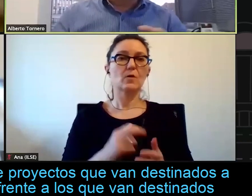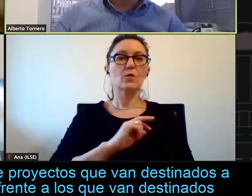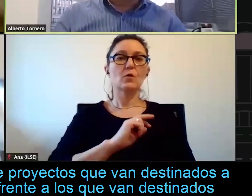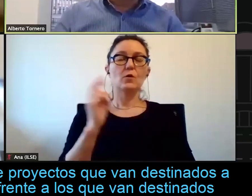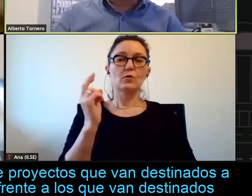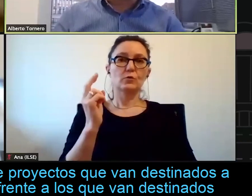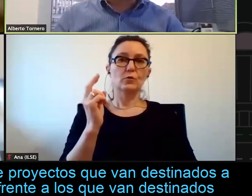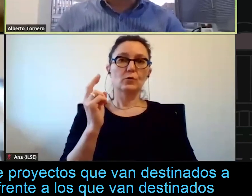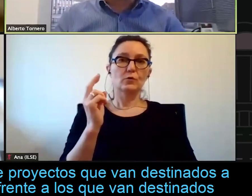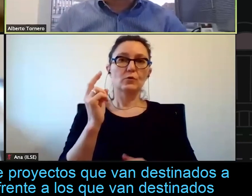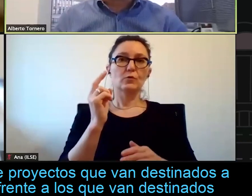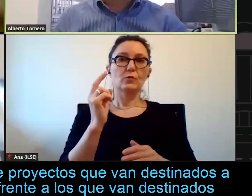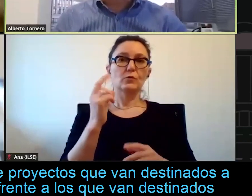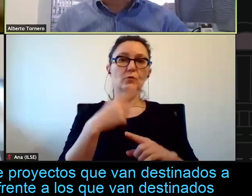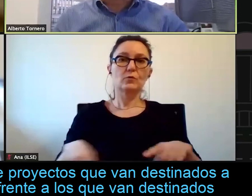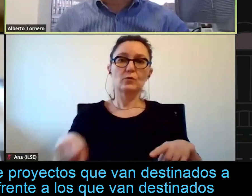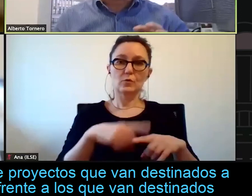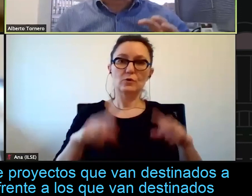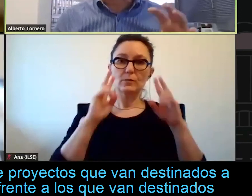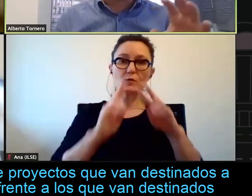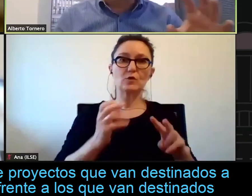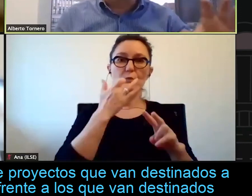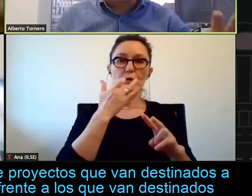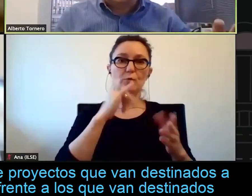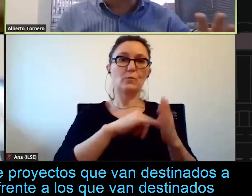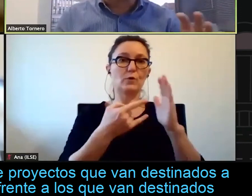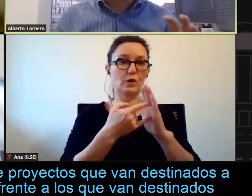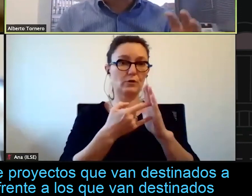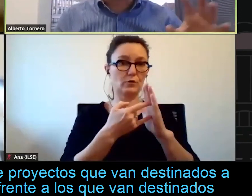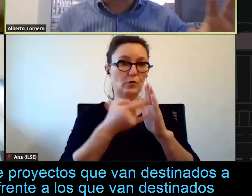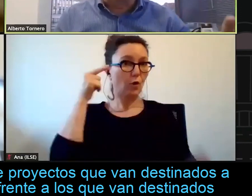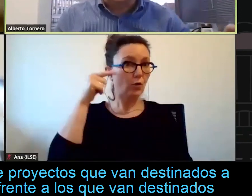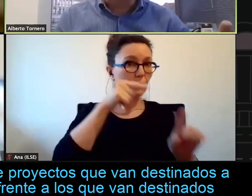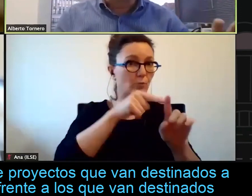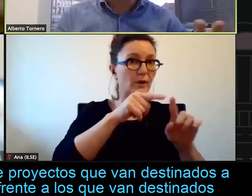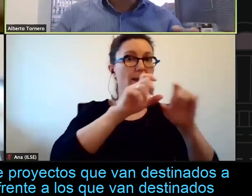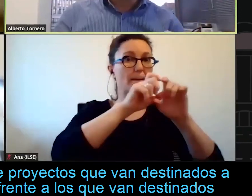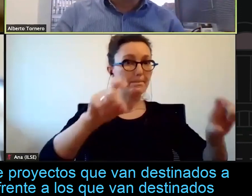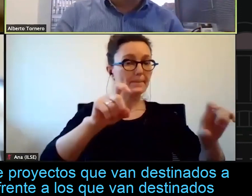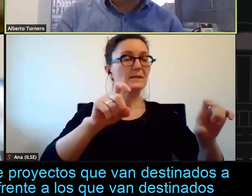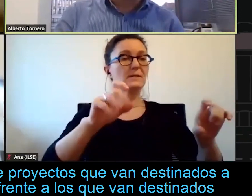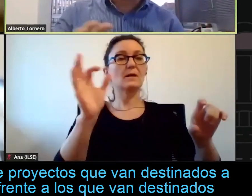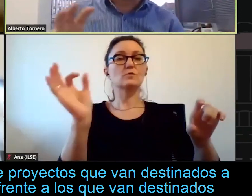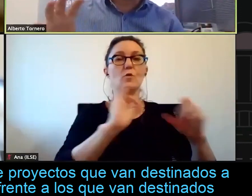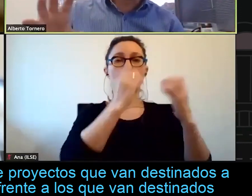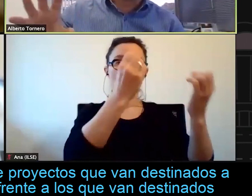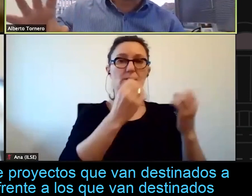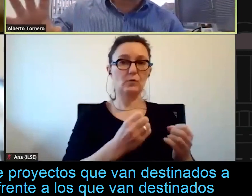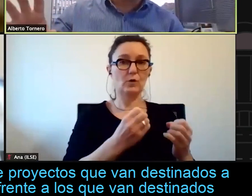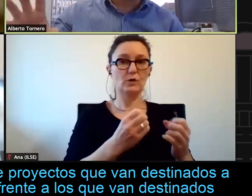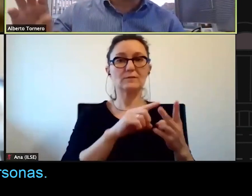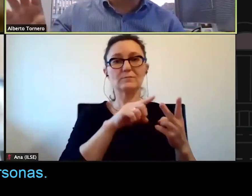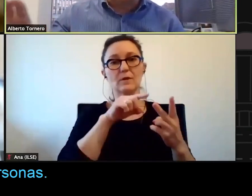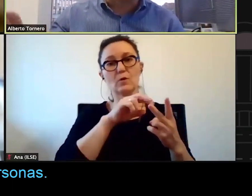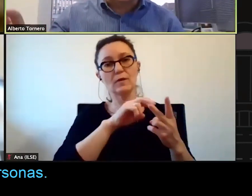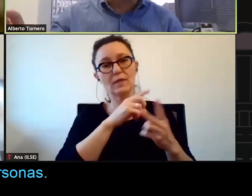una diferencia importante entre proyectos que van destinados a empresas o a instituciones frente a los que van destinados